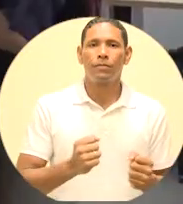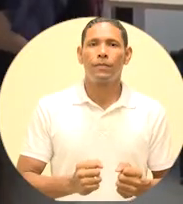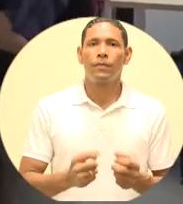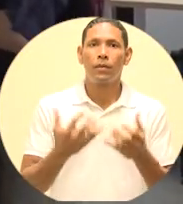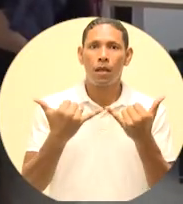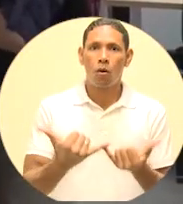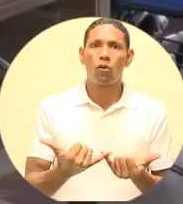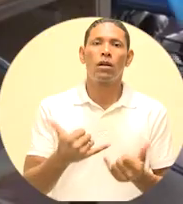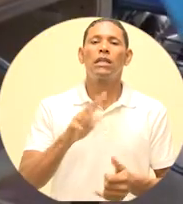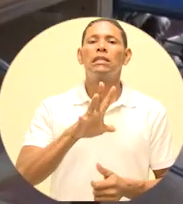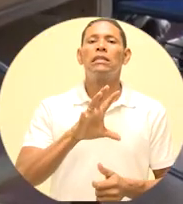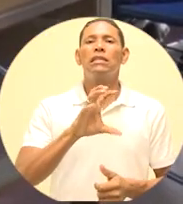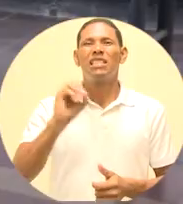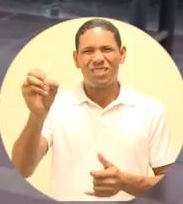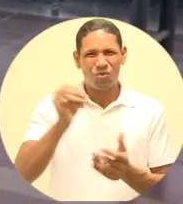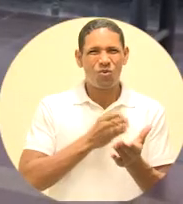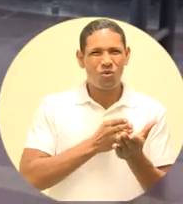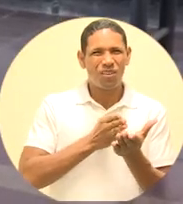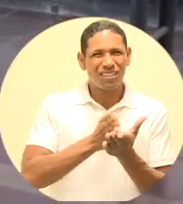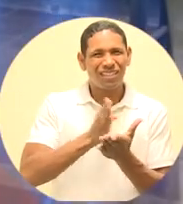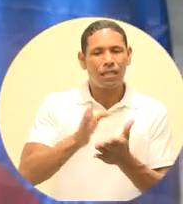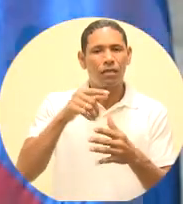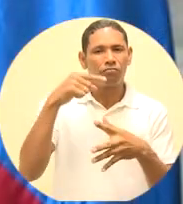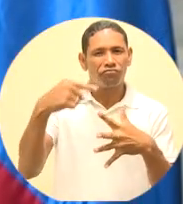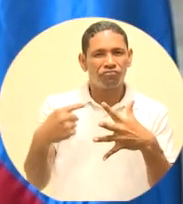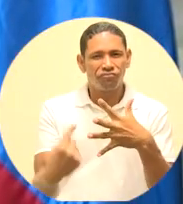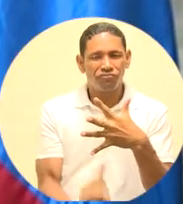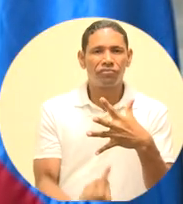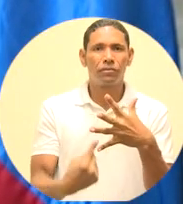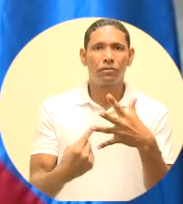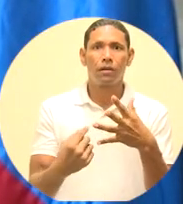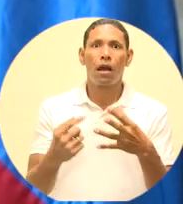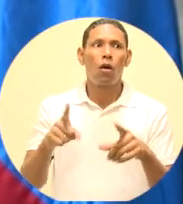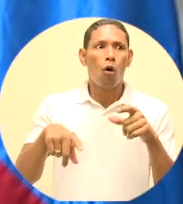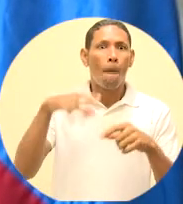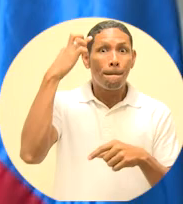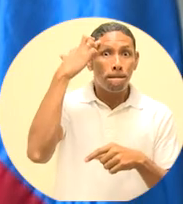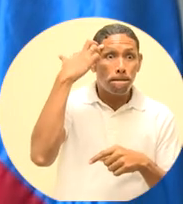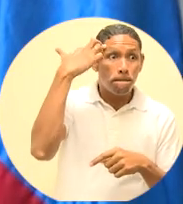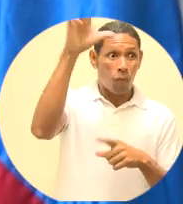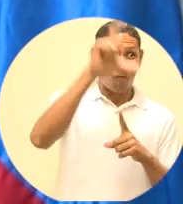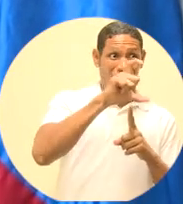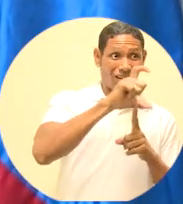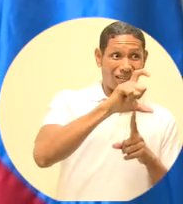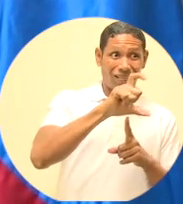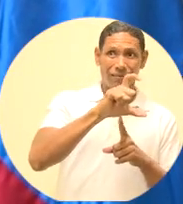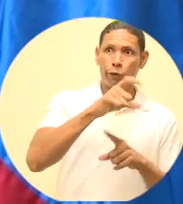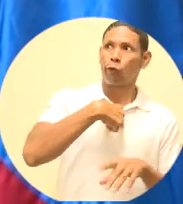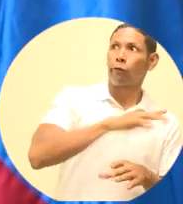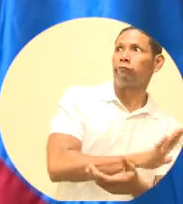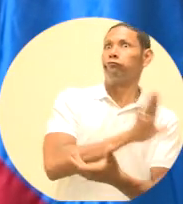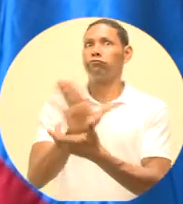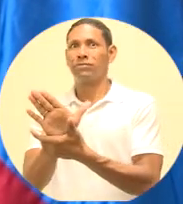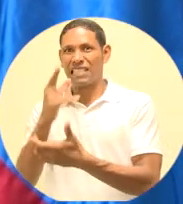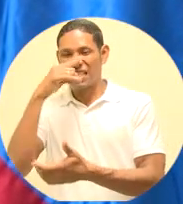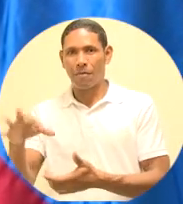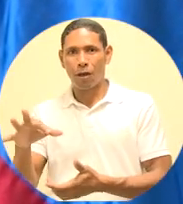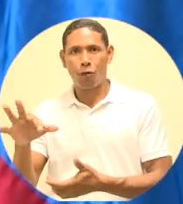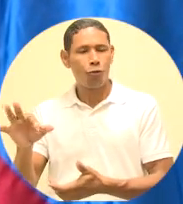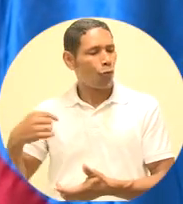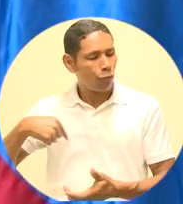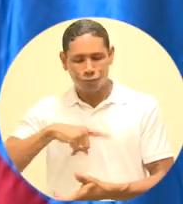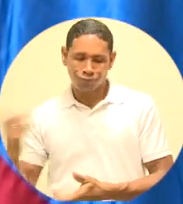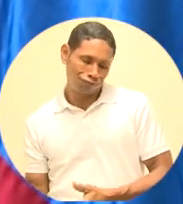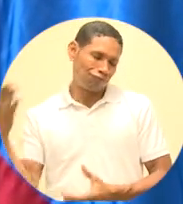historia. Vamos a cerrar con 50 programas nuevos de posgrado. Y en lugar de que los profesionales de Ciénaga tengan que ir allá, vamos a venir aquí. El Infotep va a